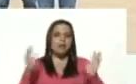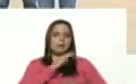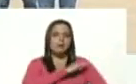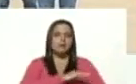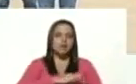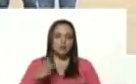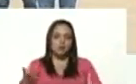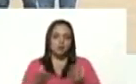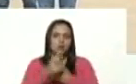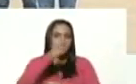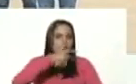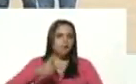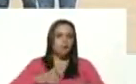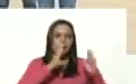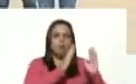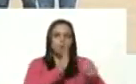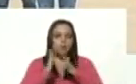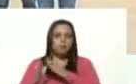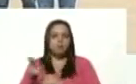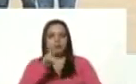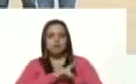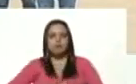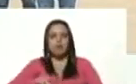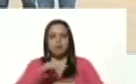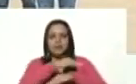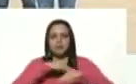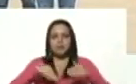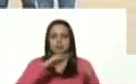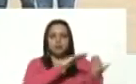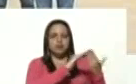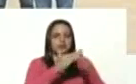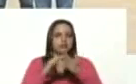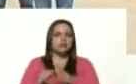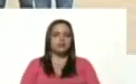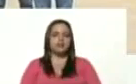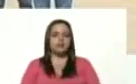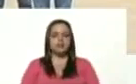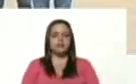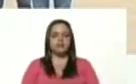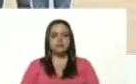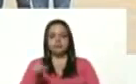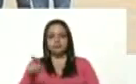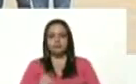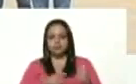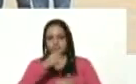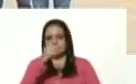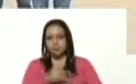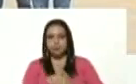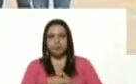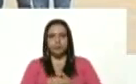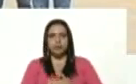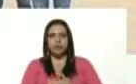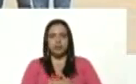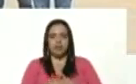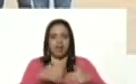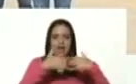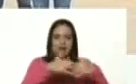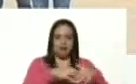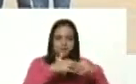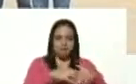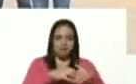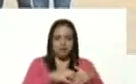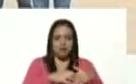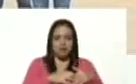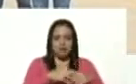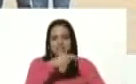Poder Popular Organizado a través del Ministerio de las Comunas. Esta es una planta que es de fabricación china, de la empresa